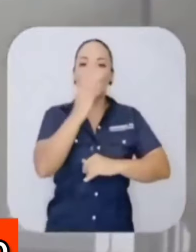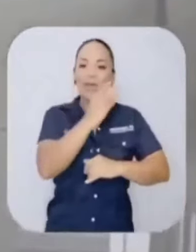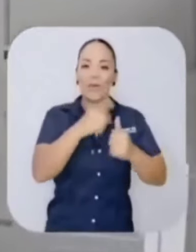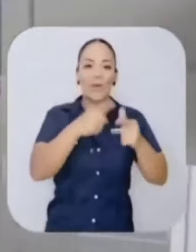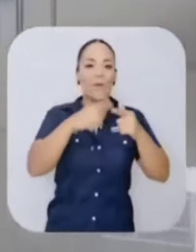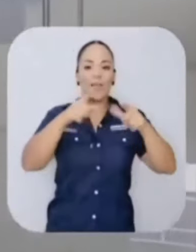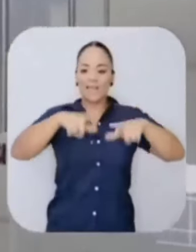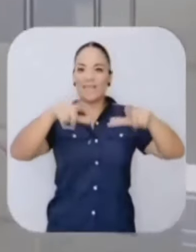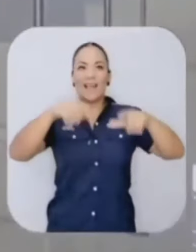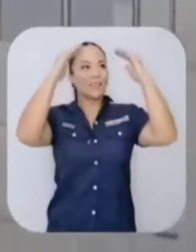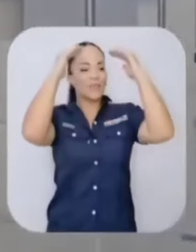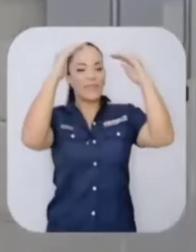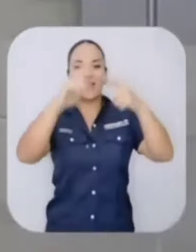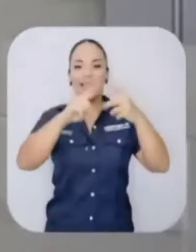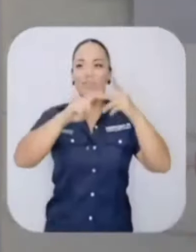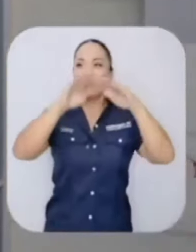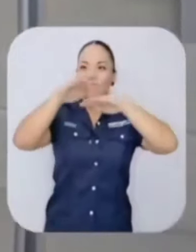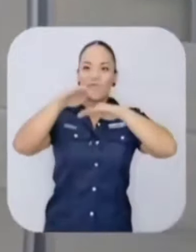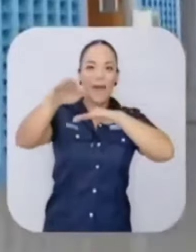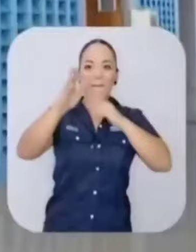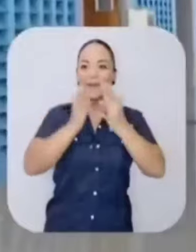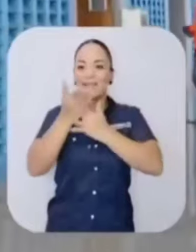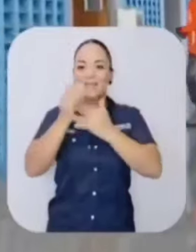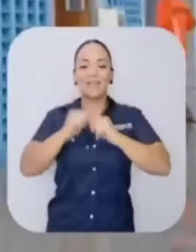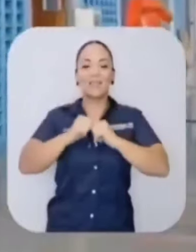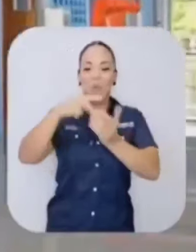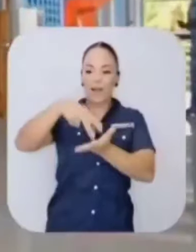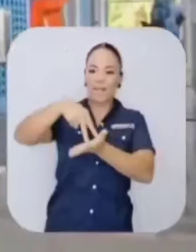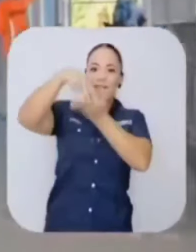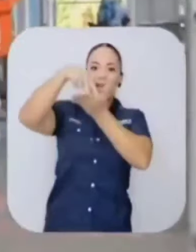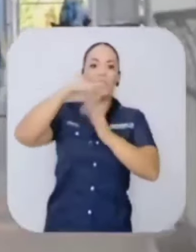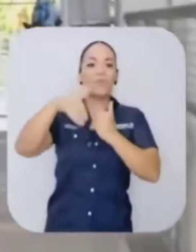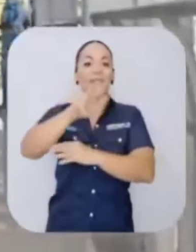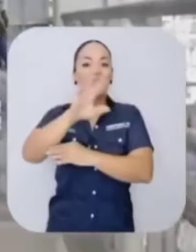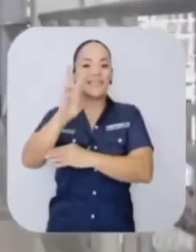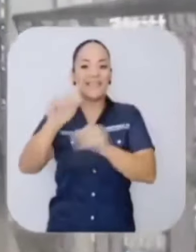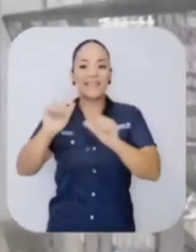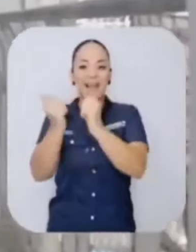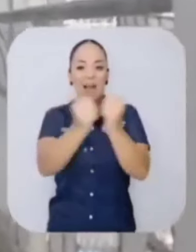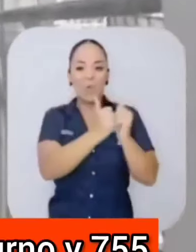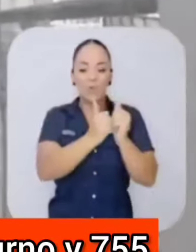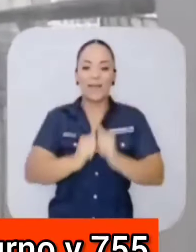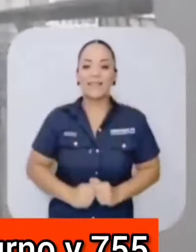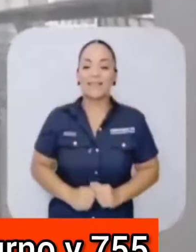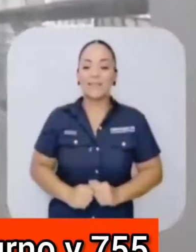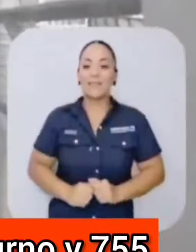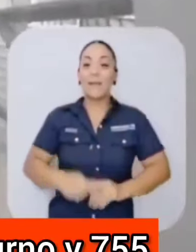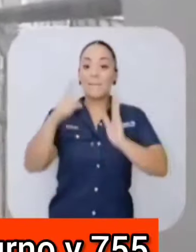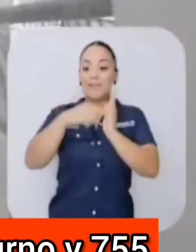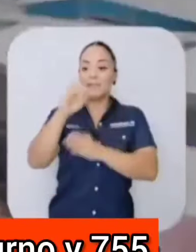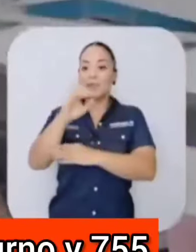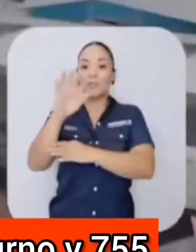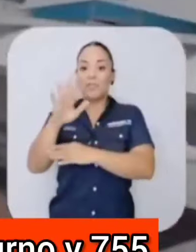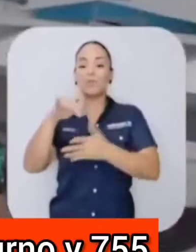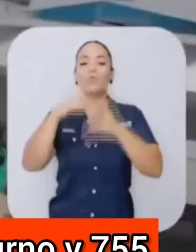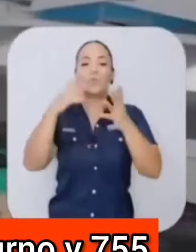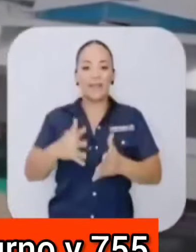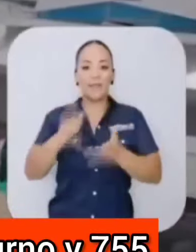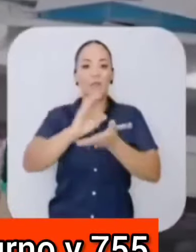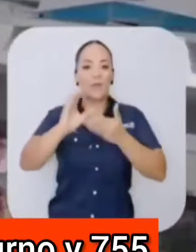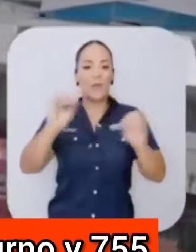techo, rampas de acceso, un elevador y 36 aulas. Tenemos a 1.005 estudiantes del